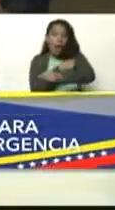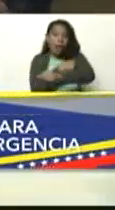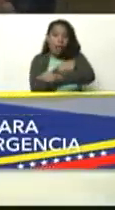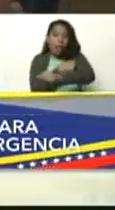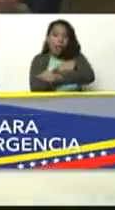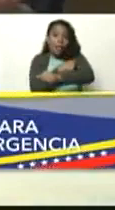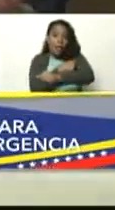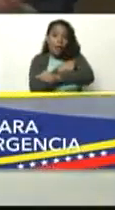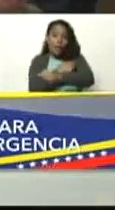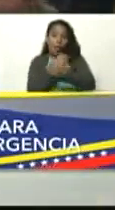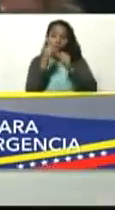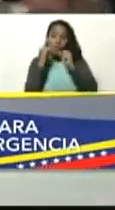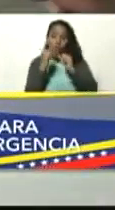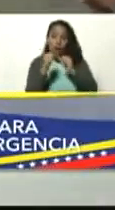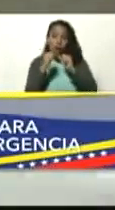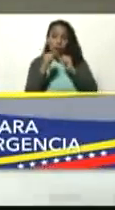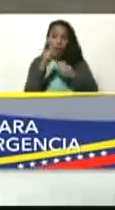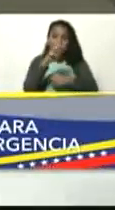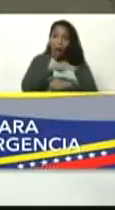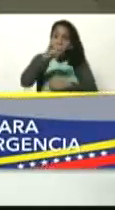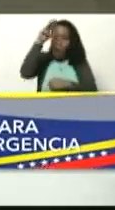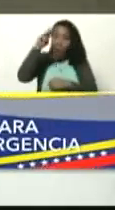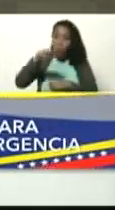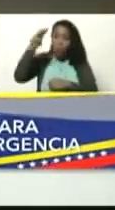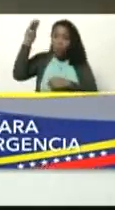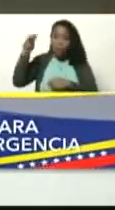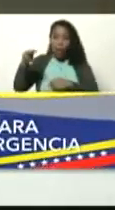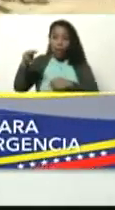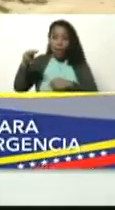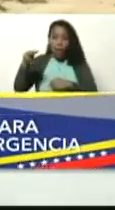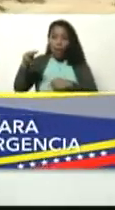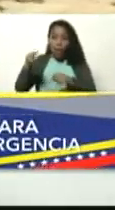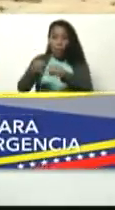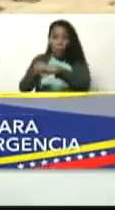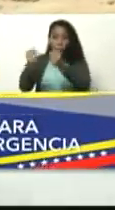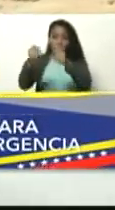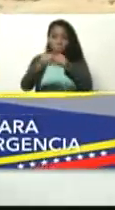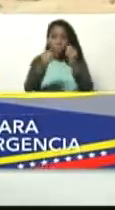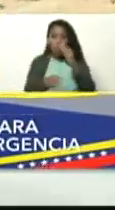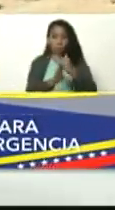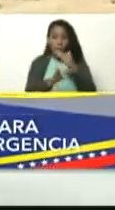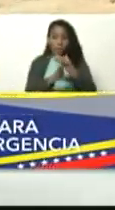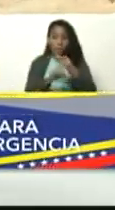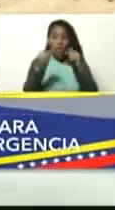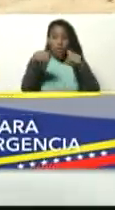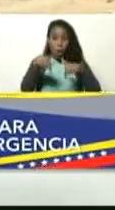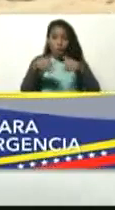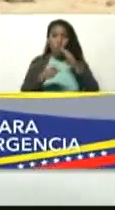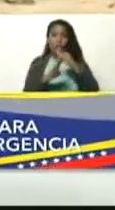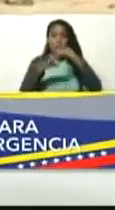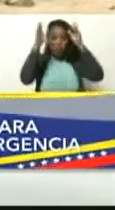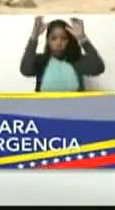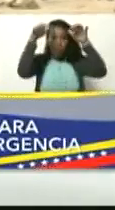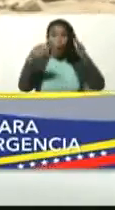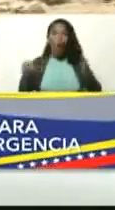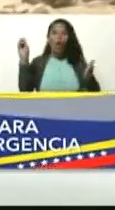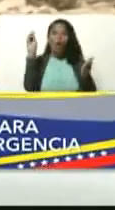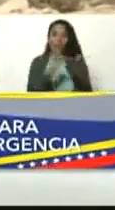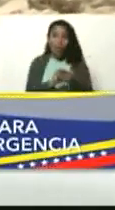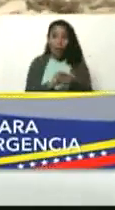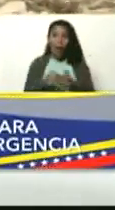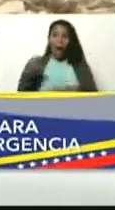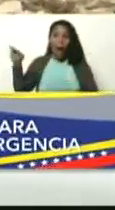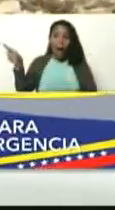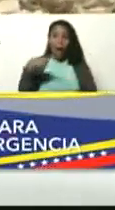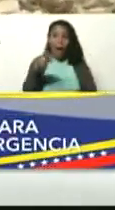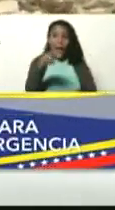heridas fuertes en la montaña, en la montaña. Y hoy estuvo lloviendo y creció otra vez